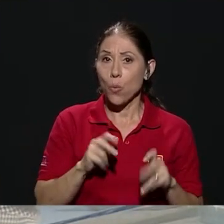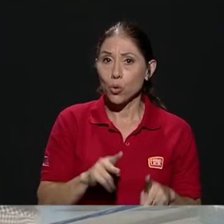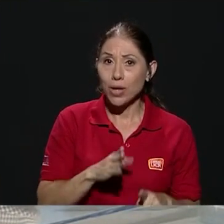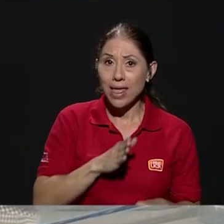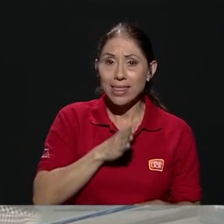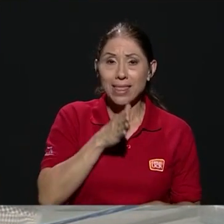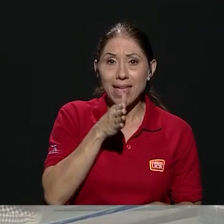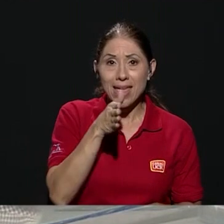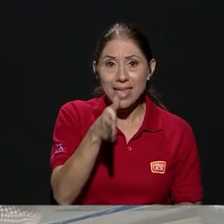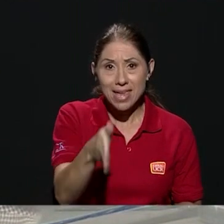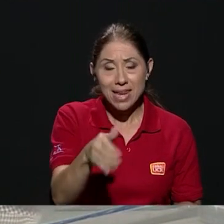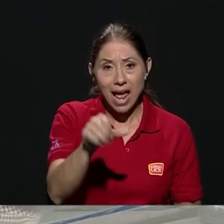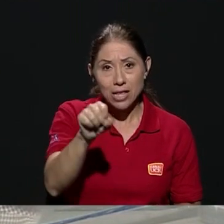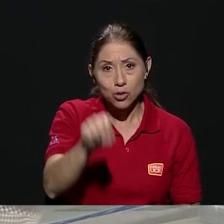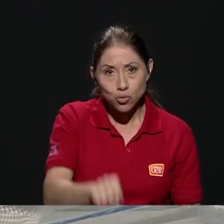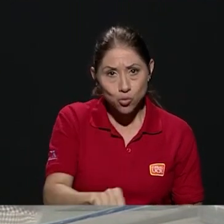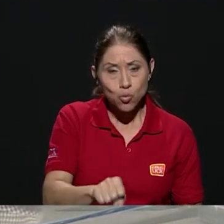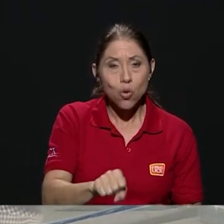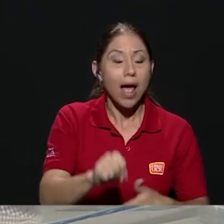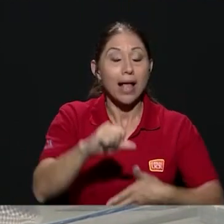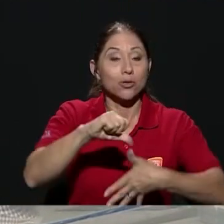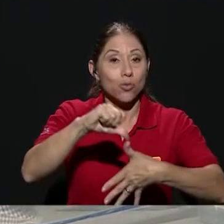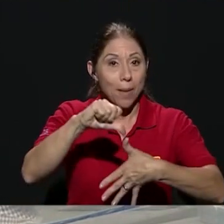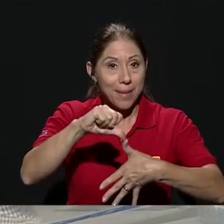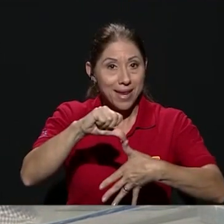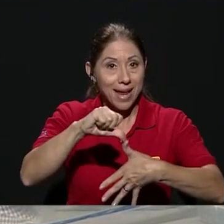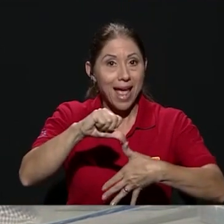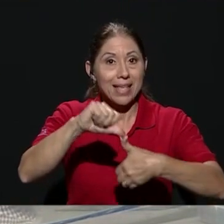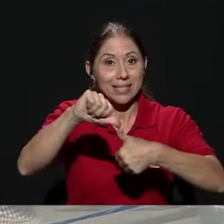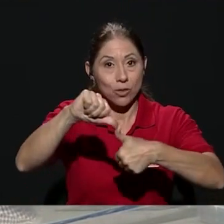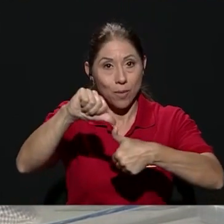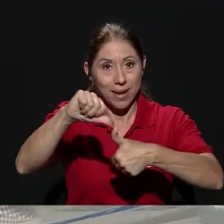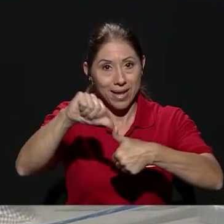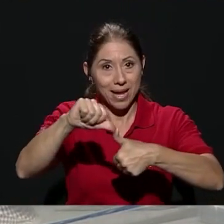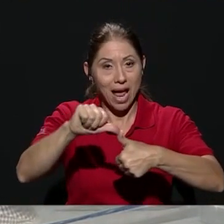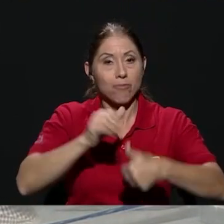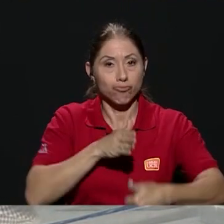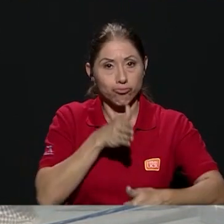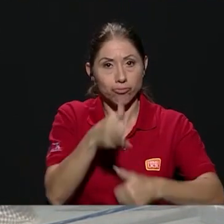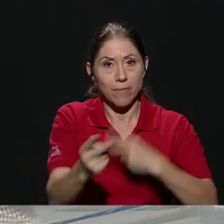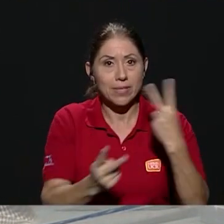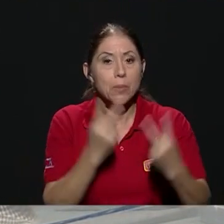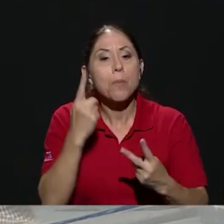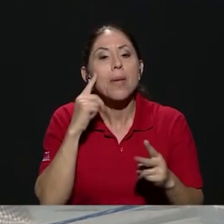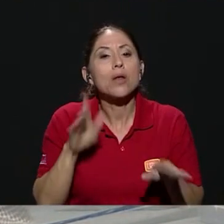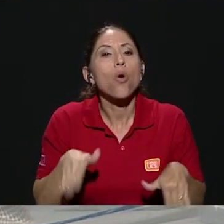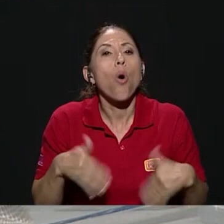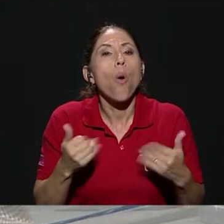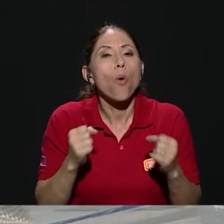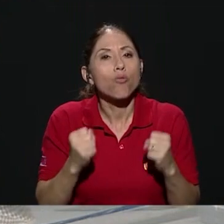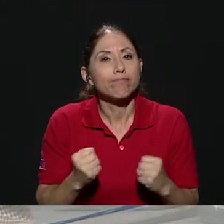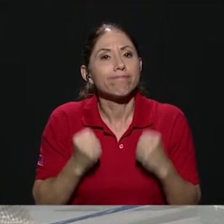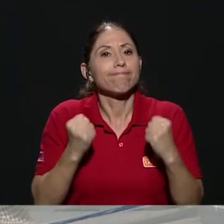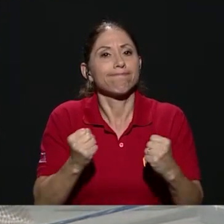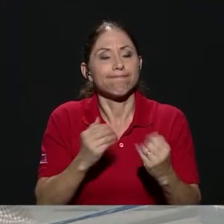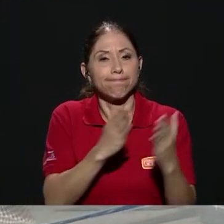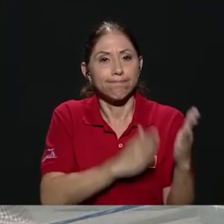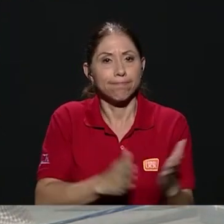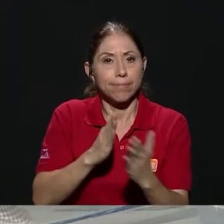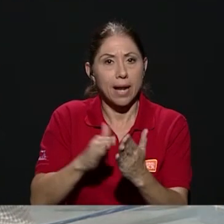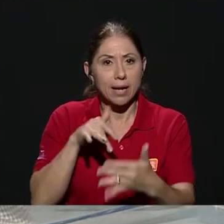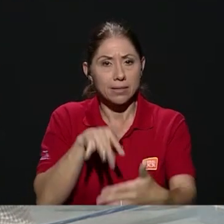estas comunidades en Sur y Centroamérica y poder ver cómo podemos reforzar estos planes de estudio.